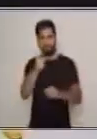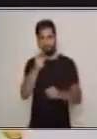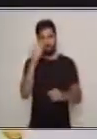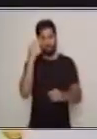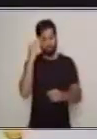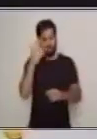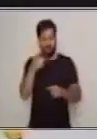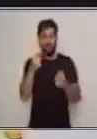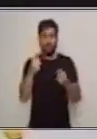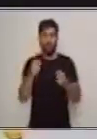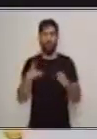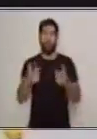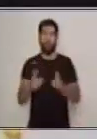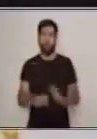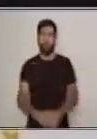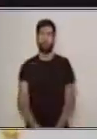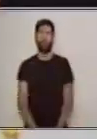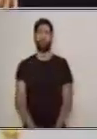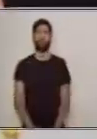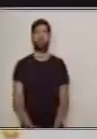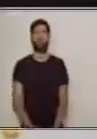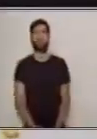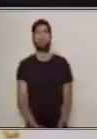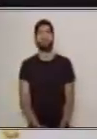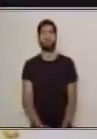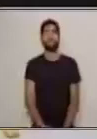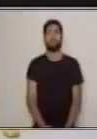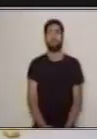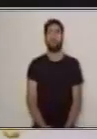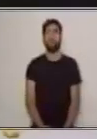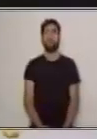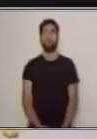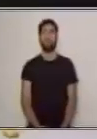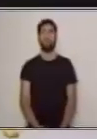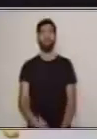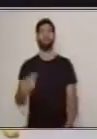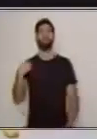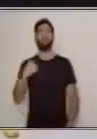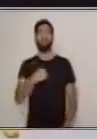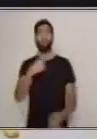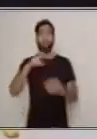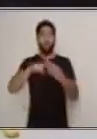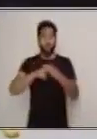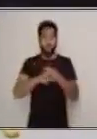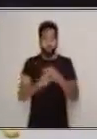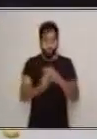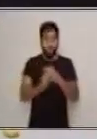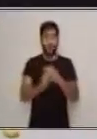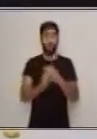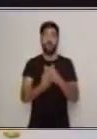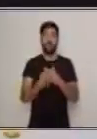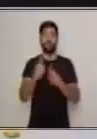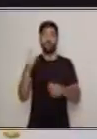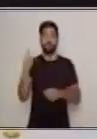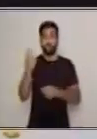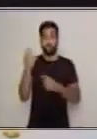de señas. Bueno, vamos a comenzar con la primera